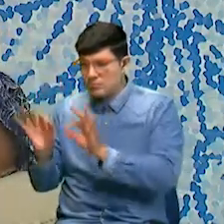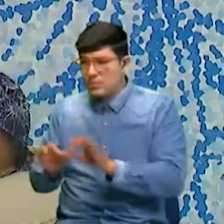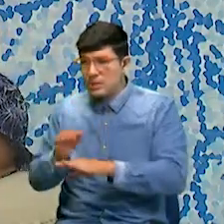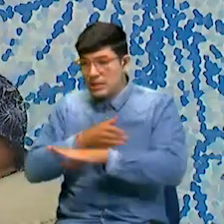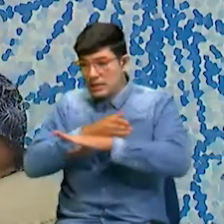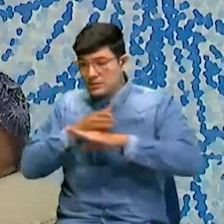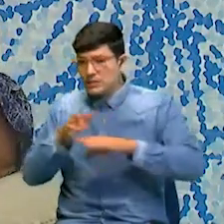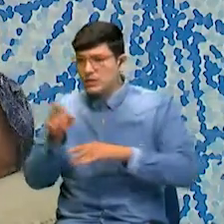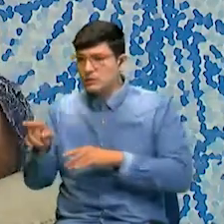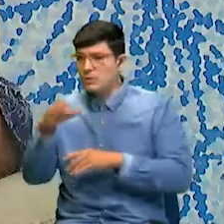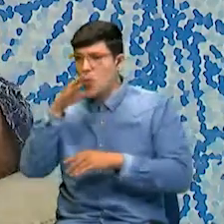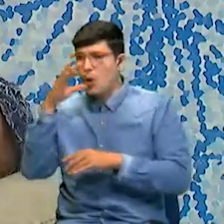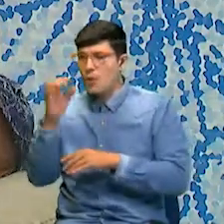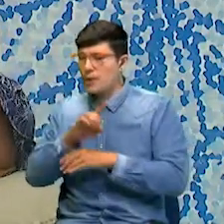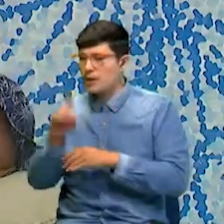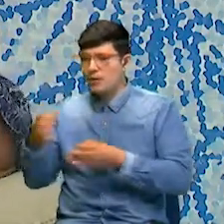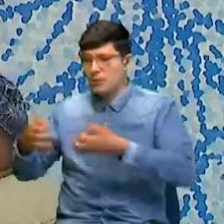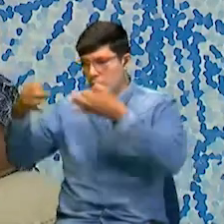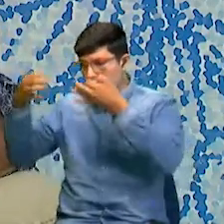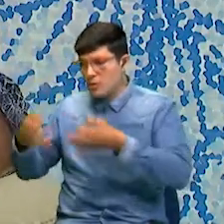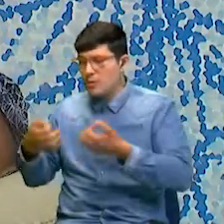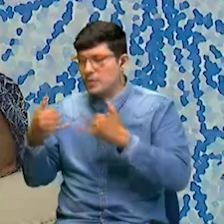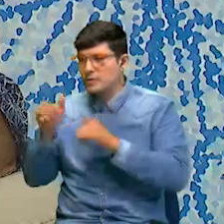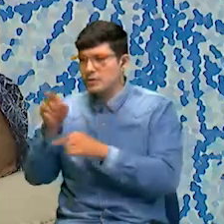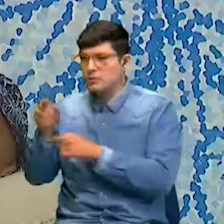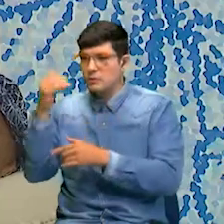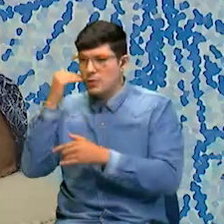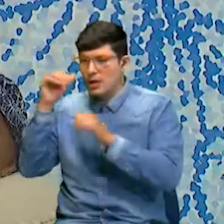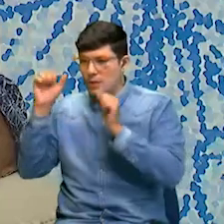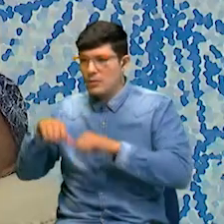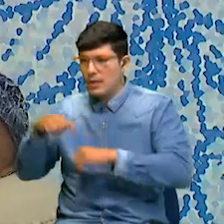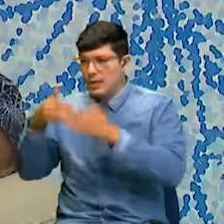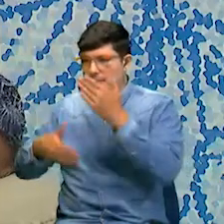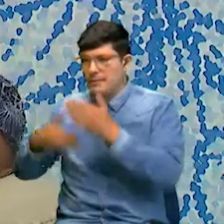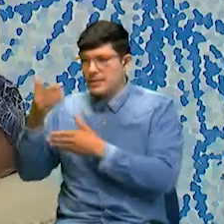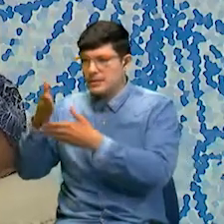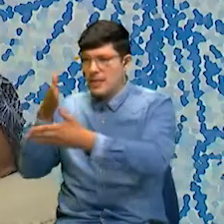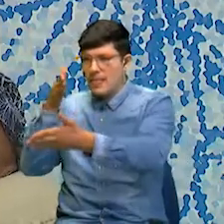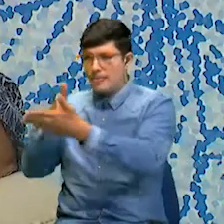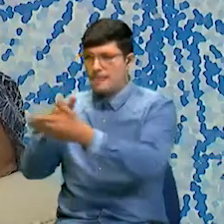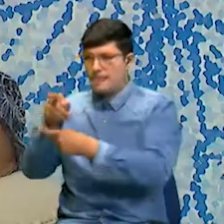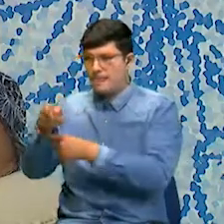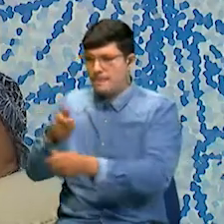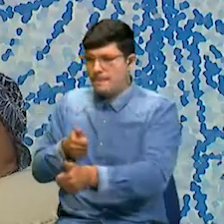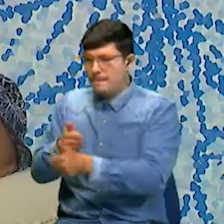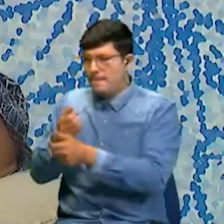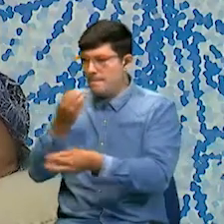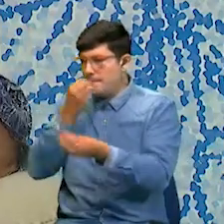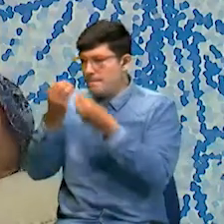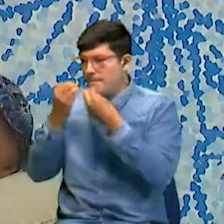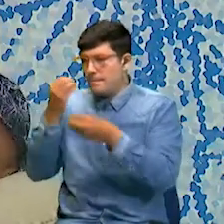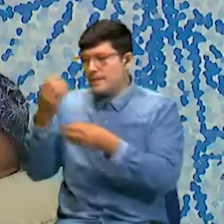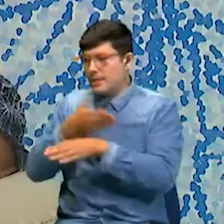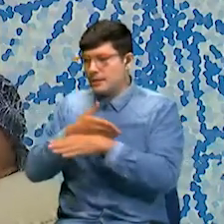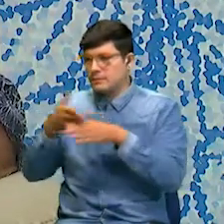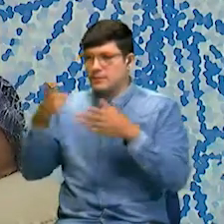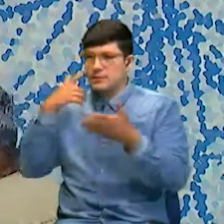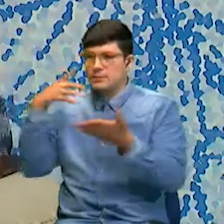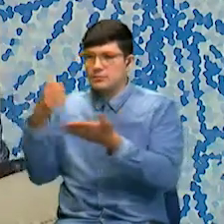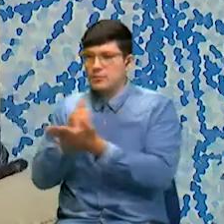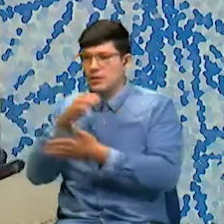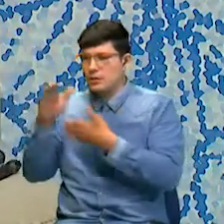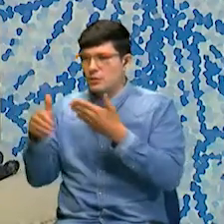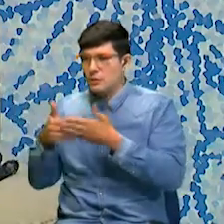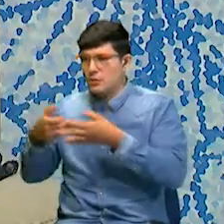señor posteriormente incumple, pues ya ella puede iniciar un proceso de demanda de alimentos y pues lograr que todo esto